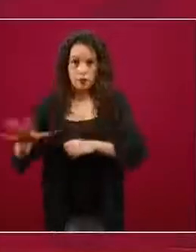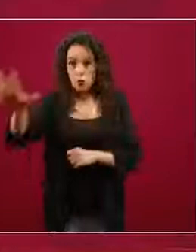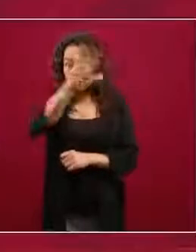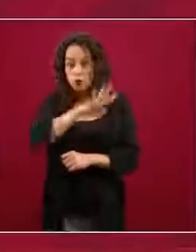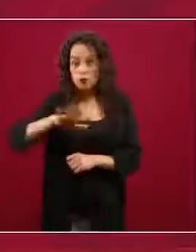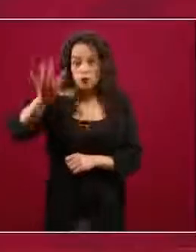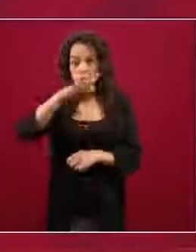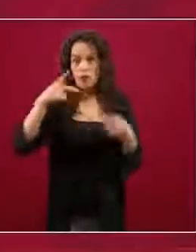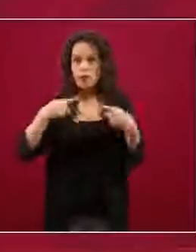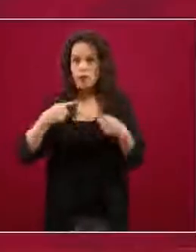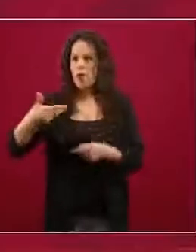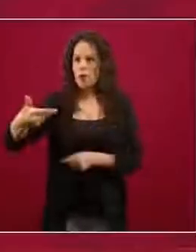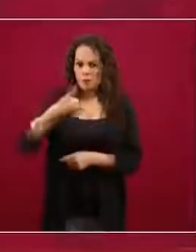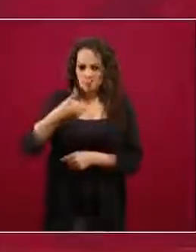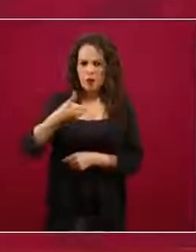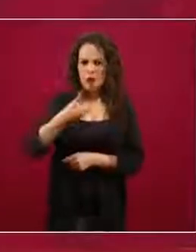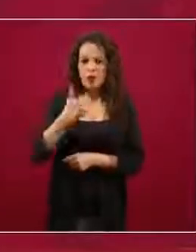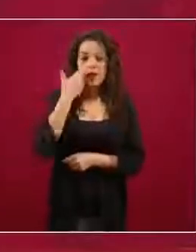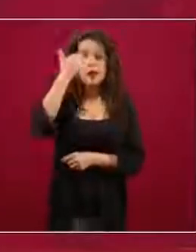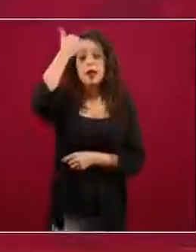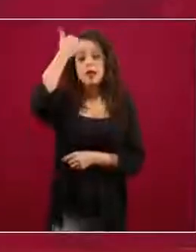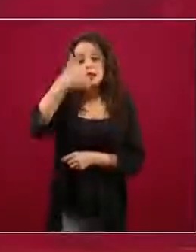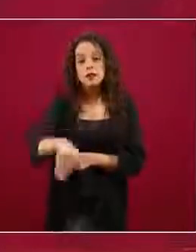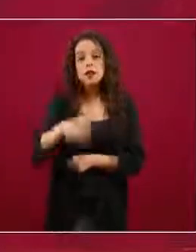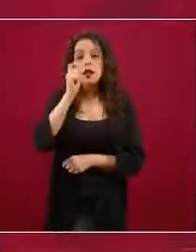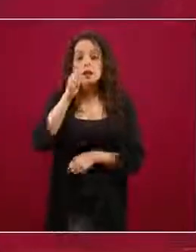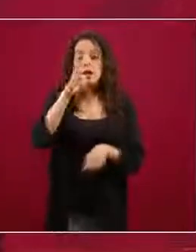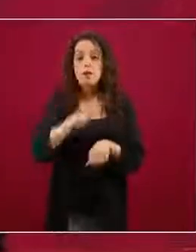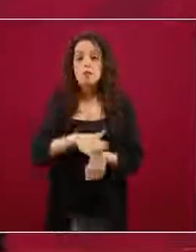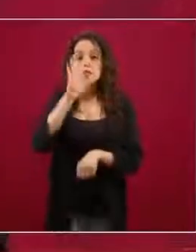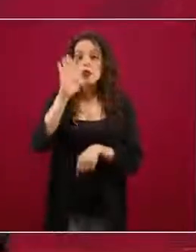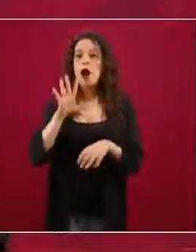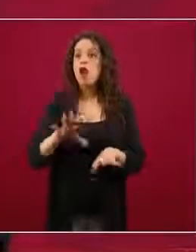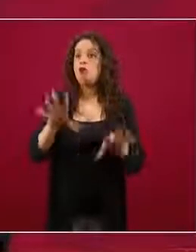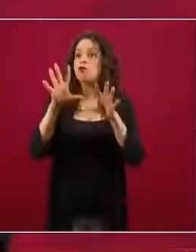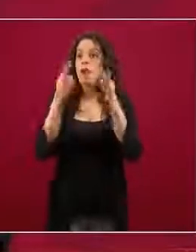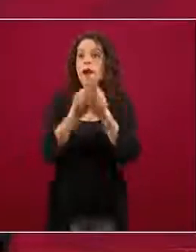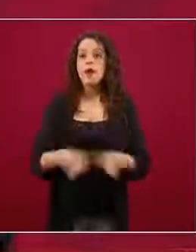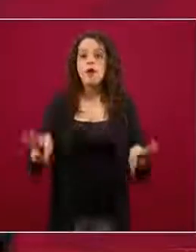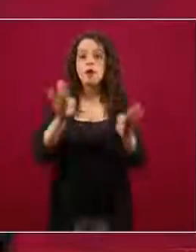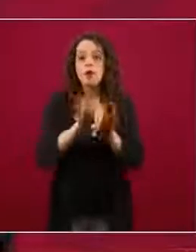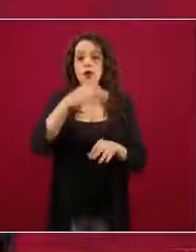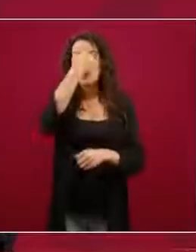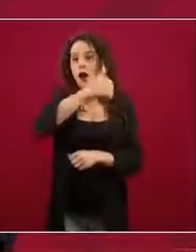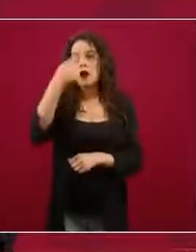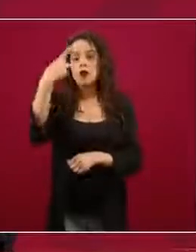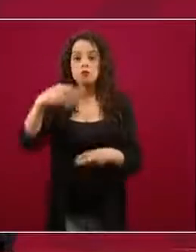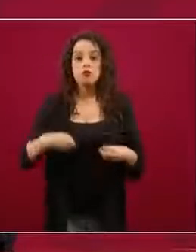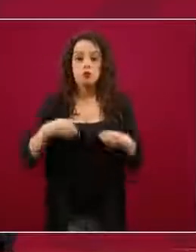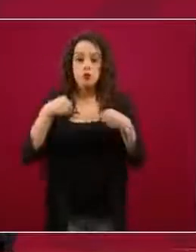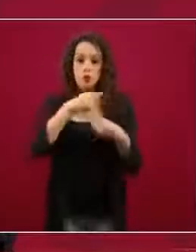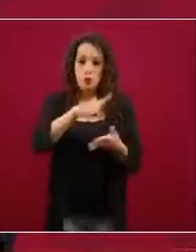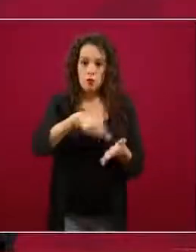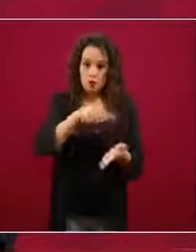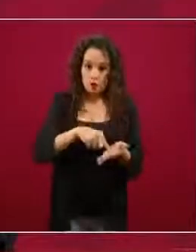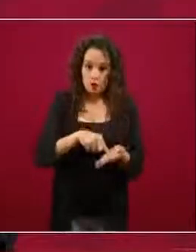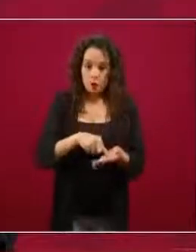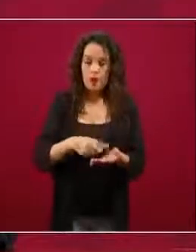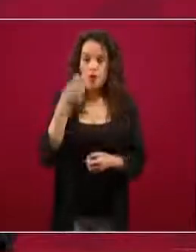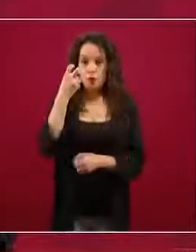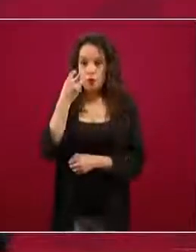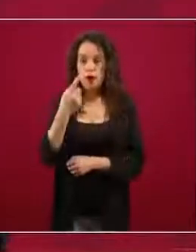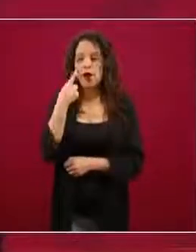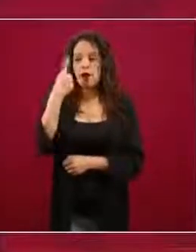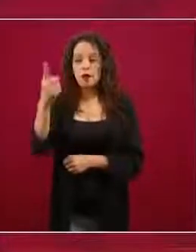población, quieren saber lo que es relevante para cada persona en su localidad. Entonces, presentamos el panorama nacional, presentamos